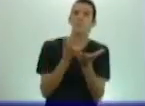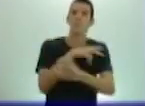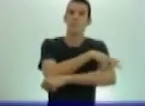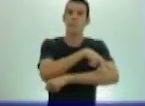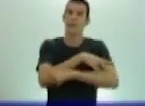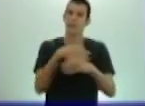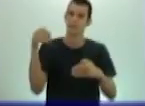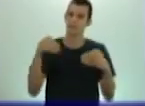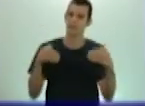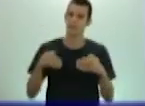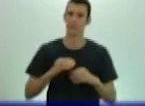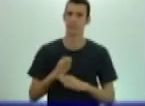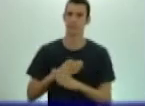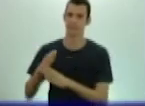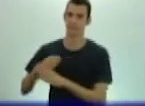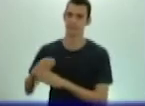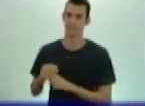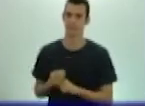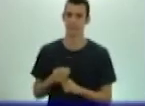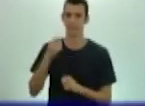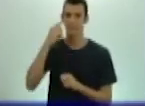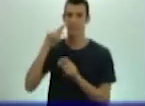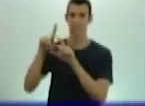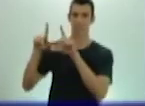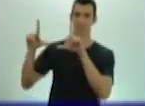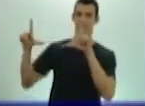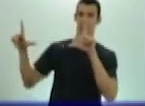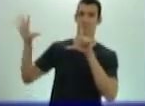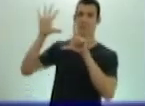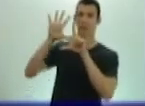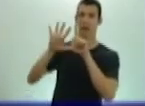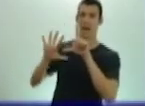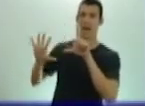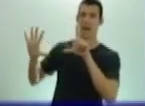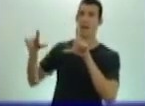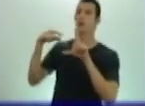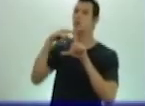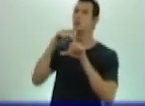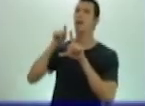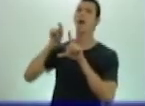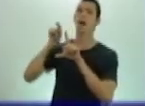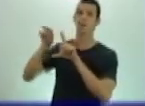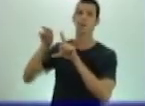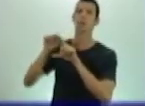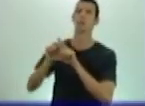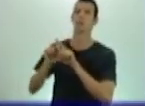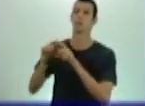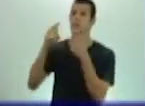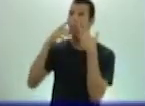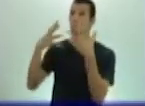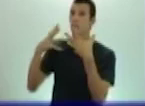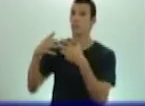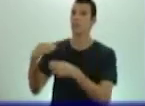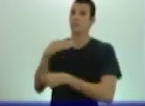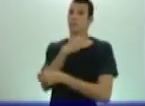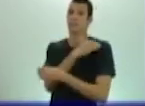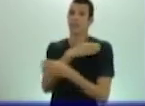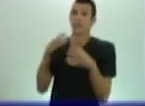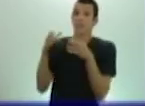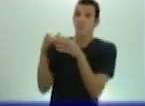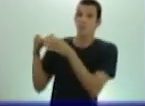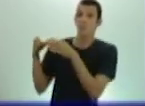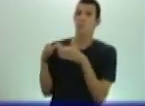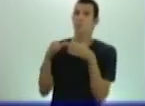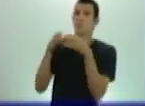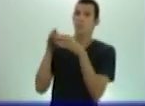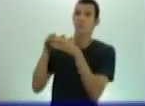la Triple Entente, de ese bloque militar además. Por tanto, es importante que usted conozca que se estaba desarrollando en el